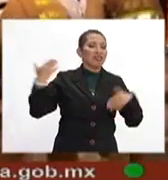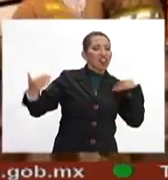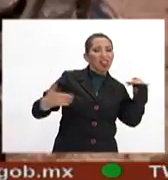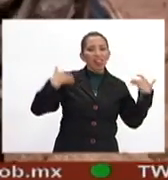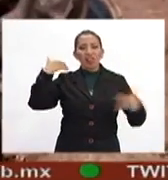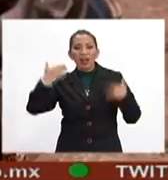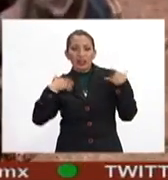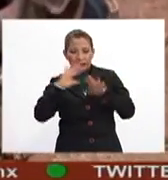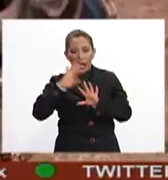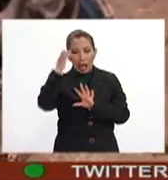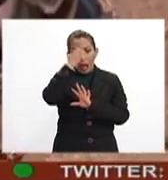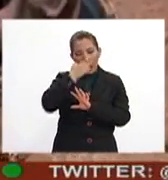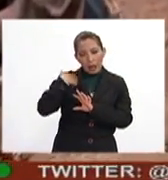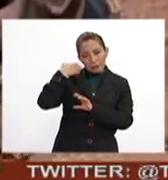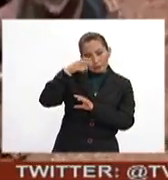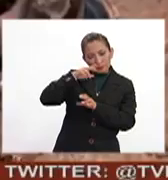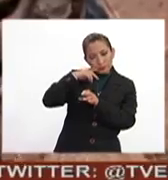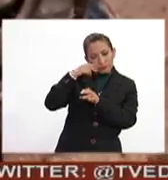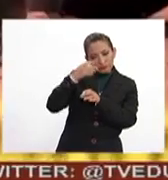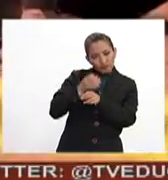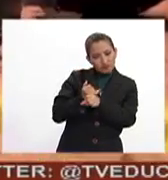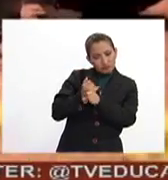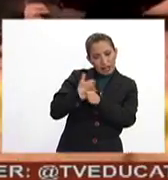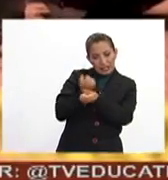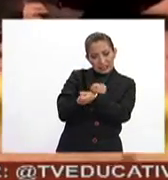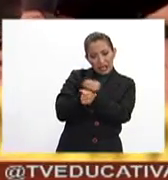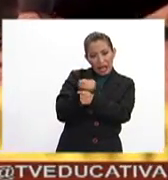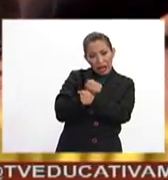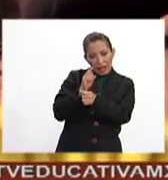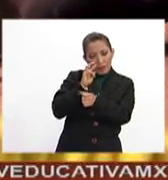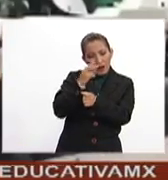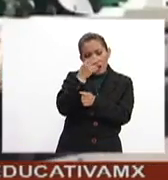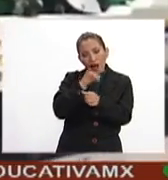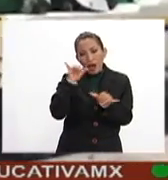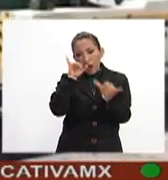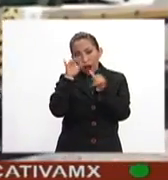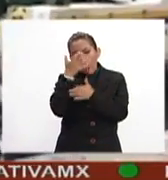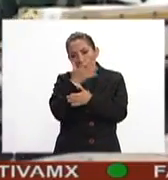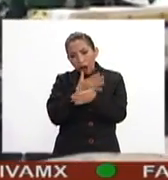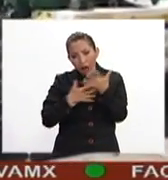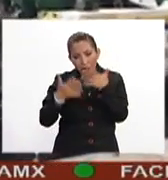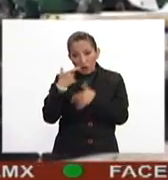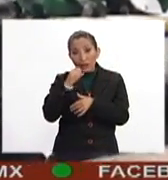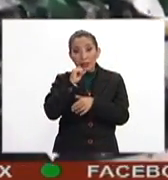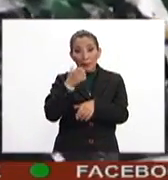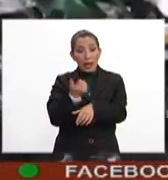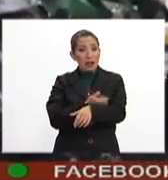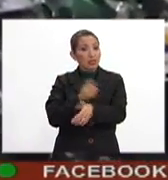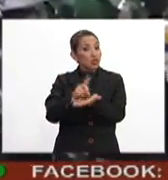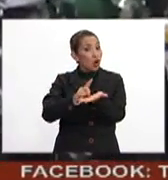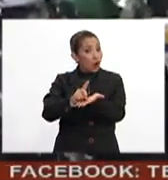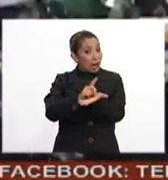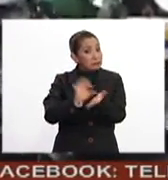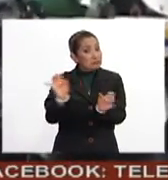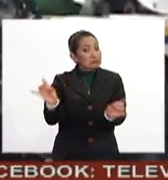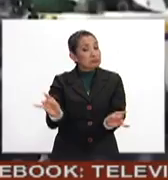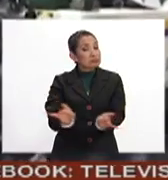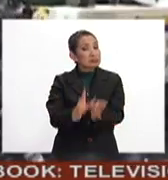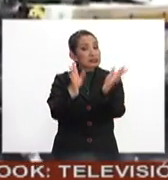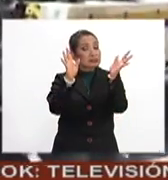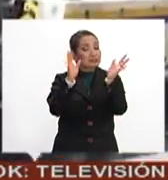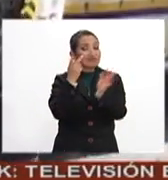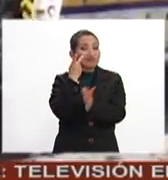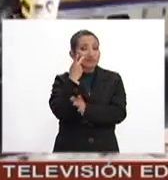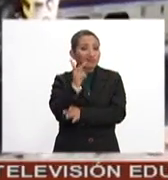Están haciéndose estudios para ver si en la sangre se encontraba, por supuesto, sustancias no solo alcohólicas, sino también drogas, y